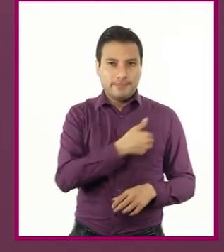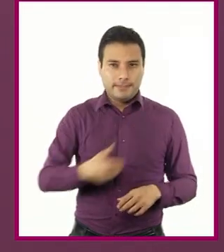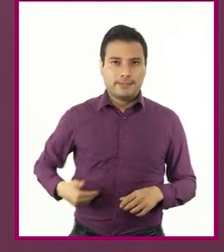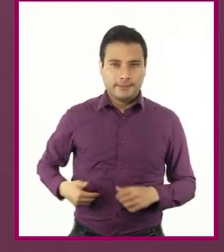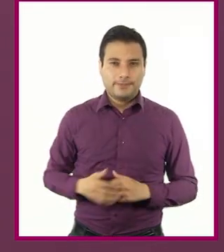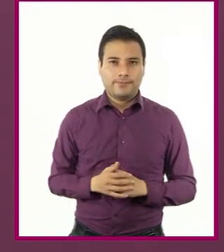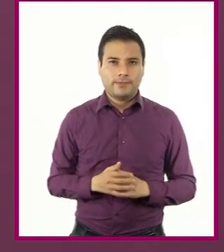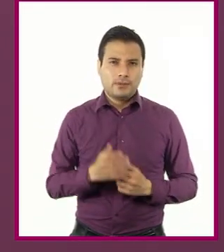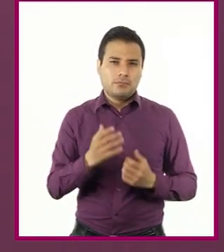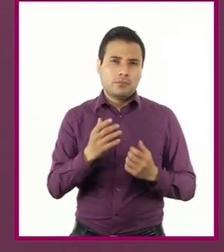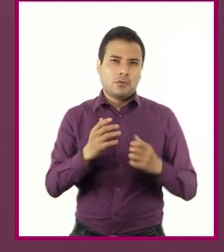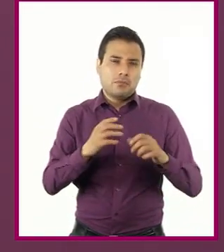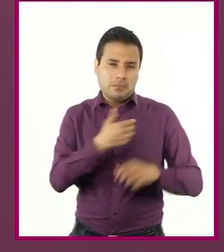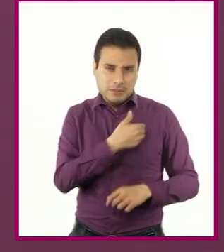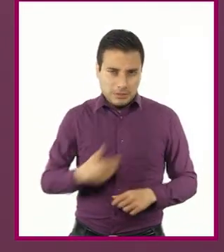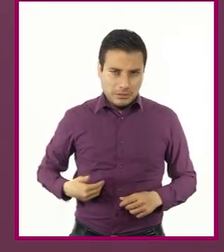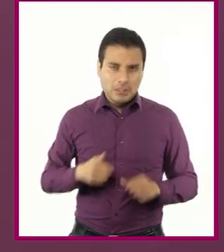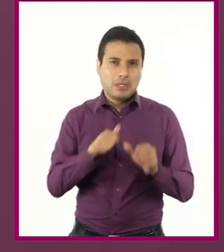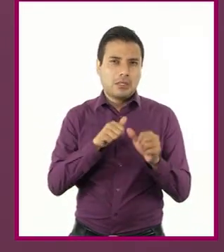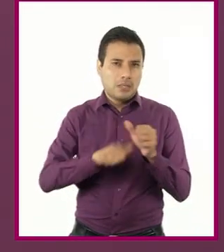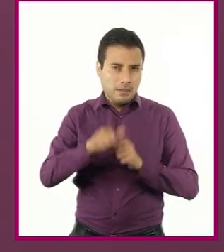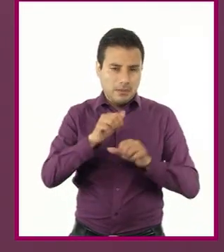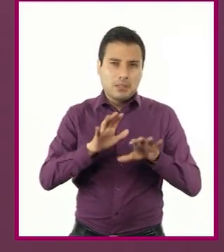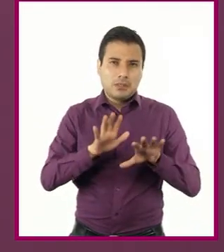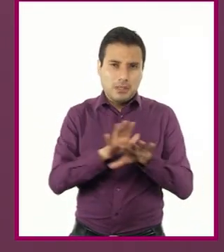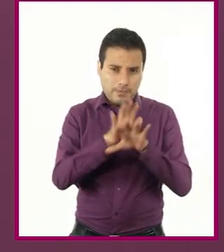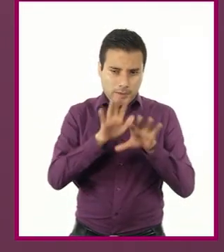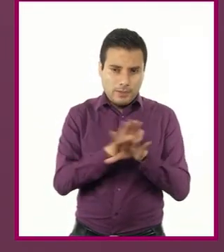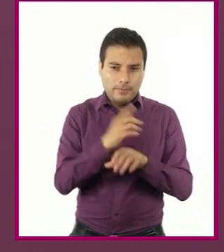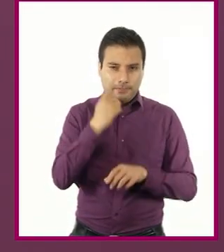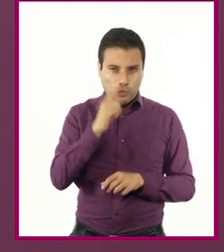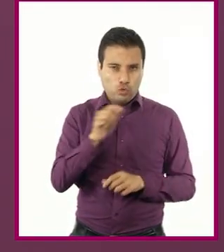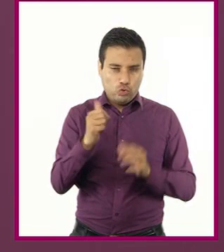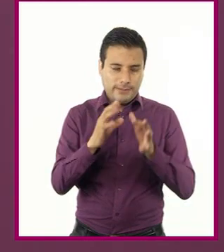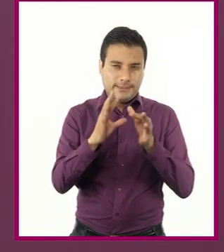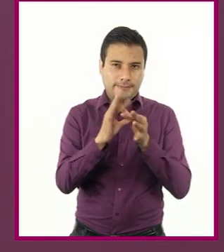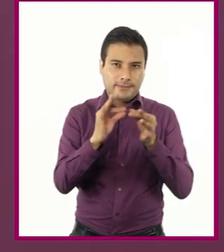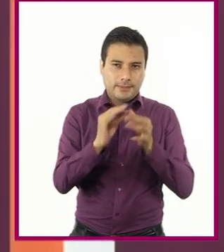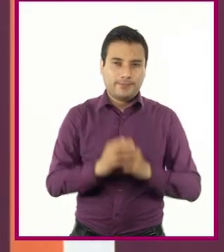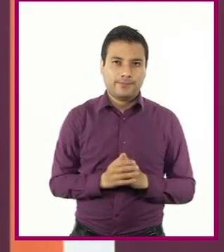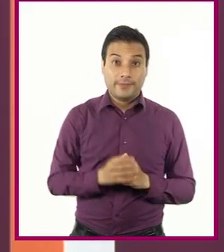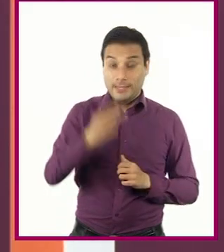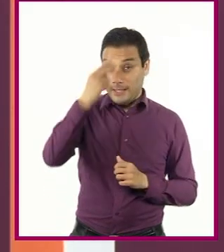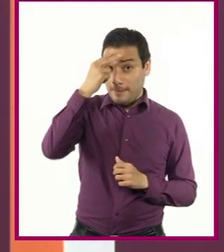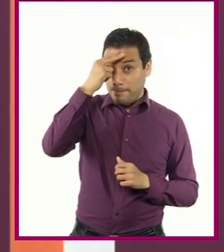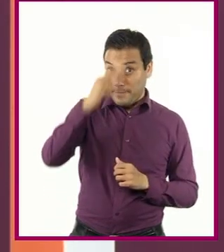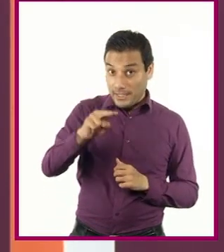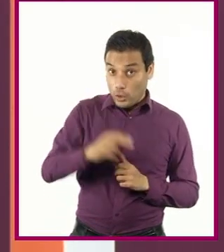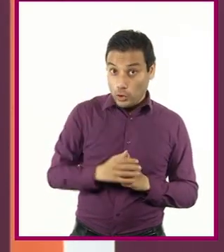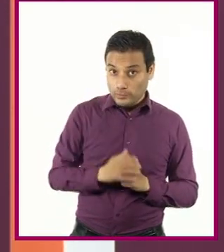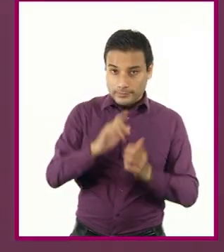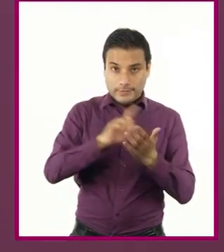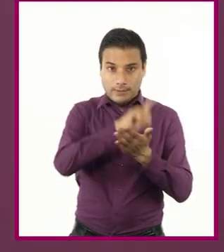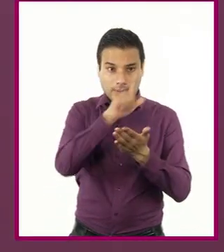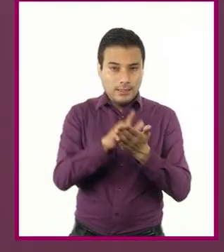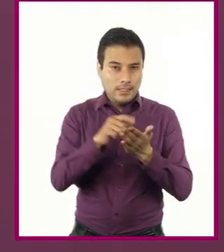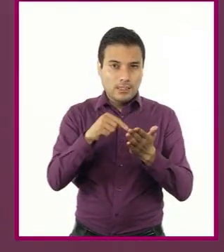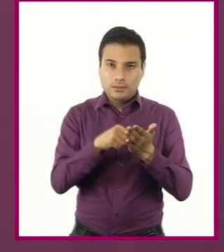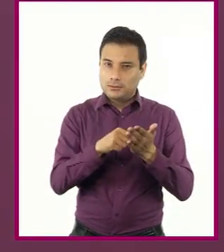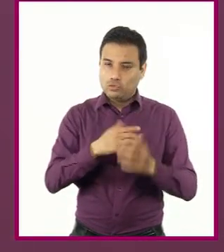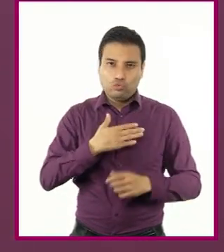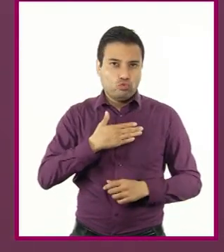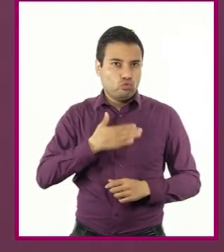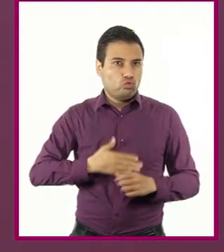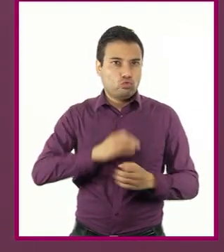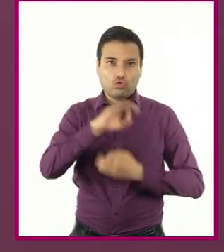renueva. A mí me gustaría añadir otra característica más. En México, la ley es imparcial y no permite que